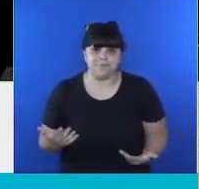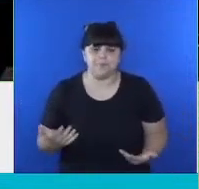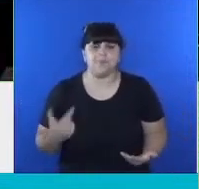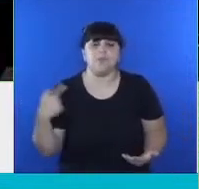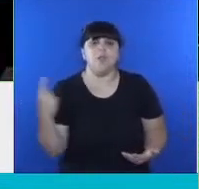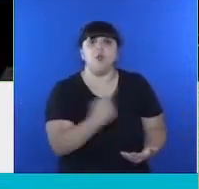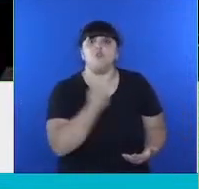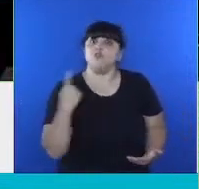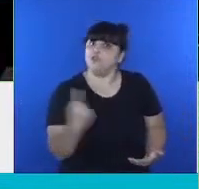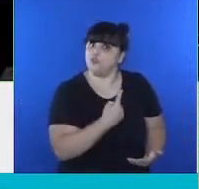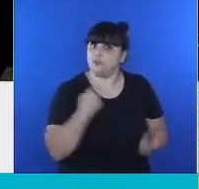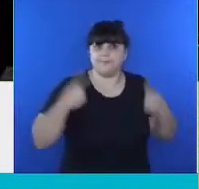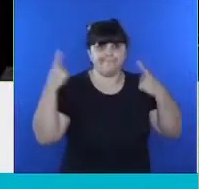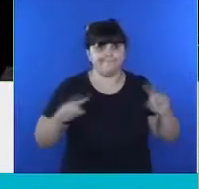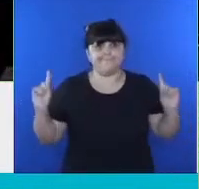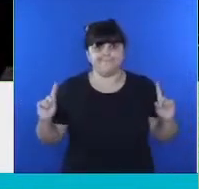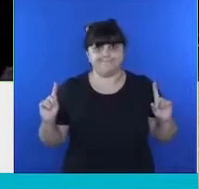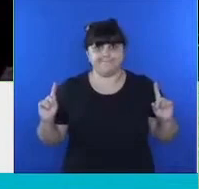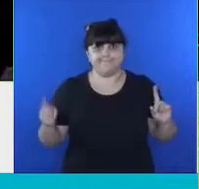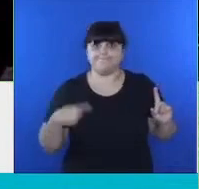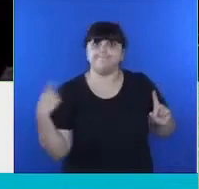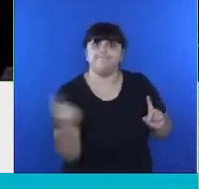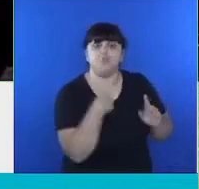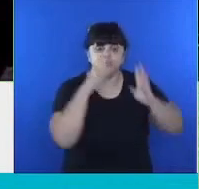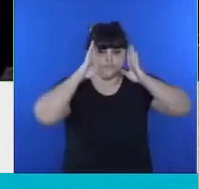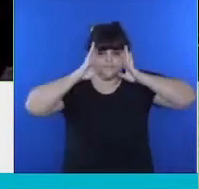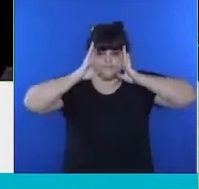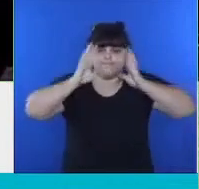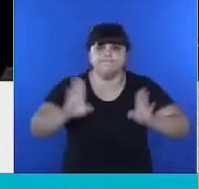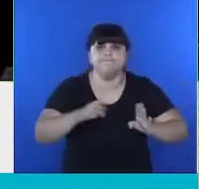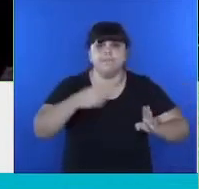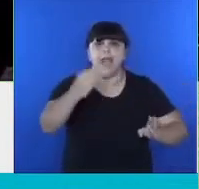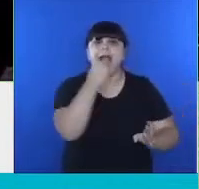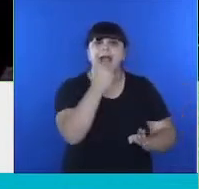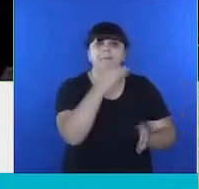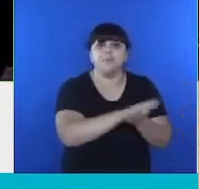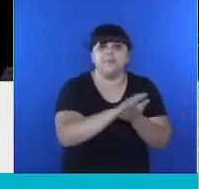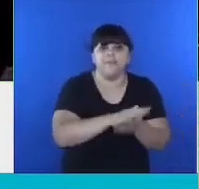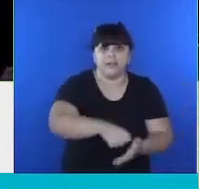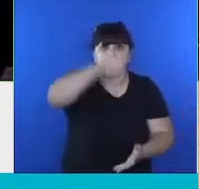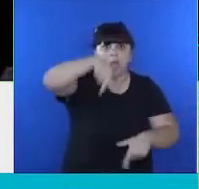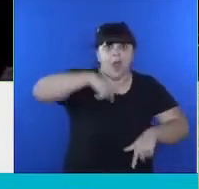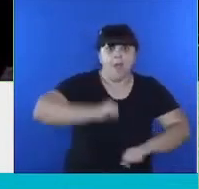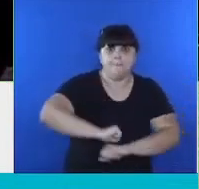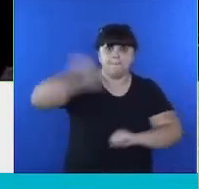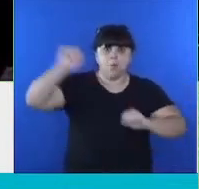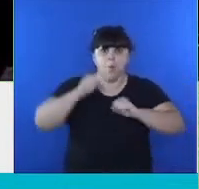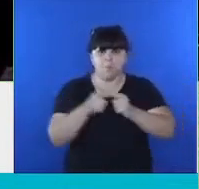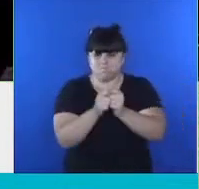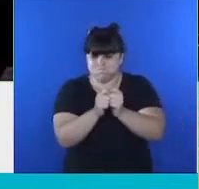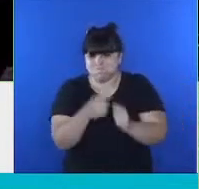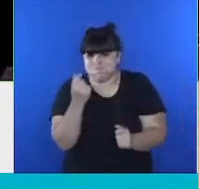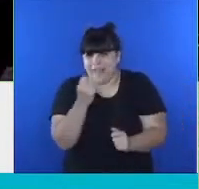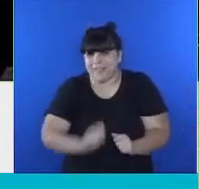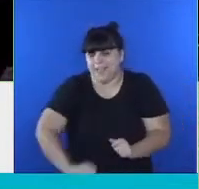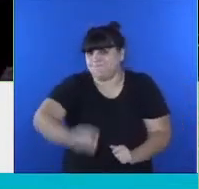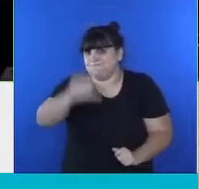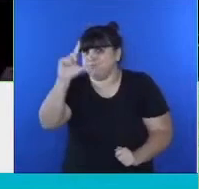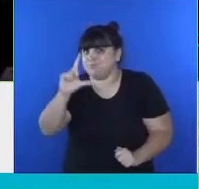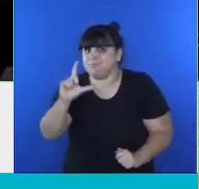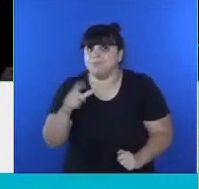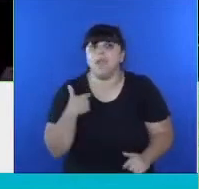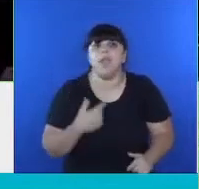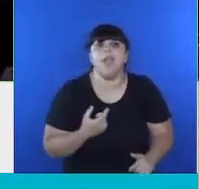embargo, a nosotros nos importa la canasta básica de alimentos que estalló, nos importan los